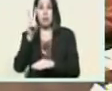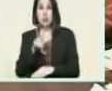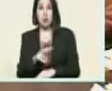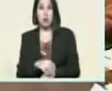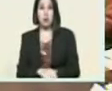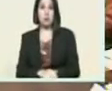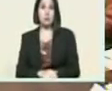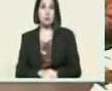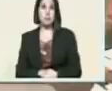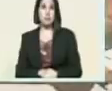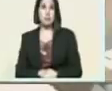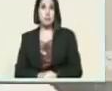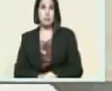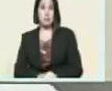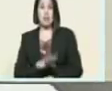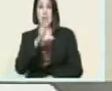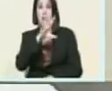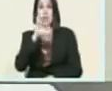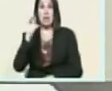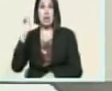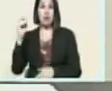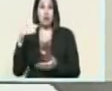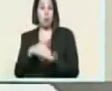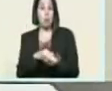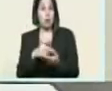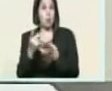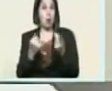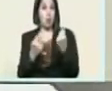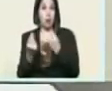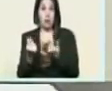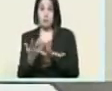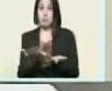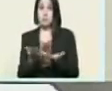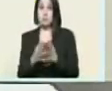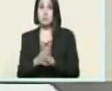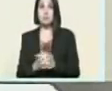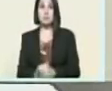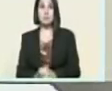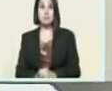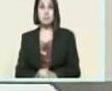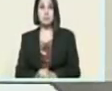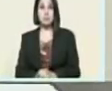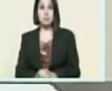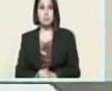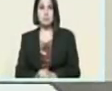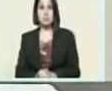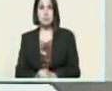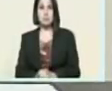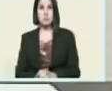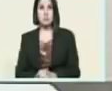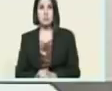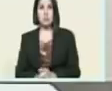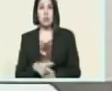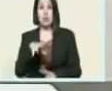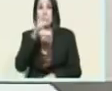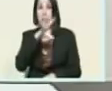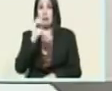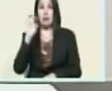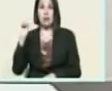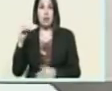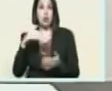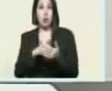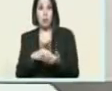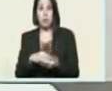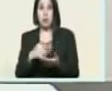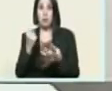venezolano. 500 mil bolívares. Bajarse los salarios. 500 mil